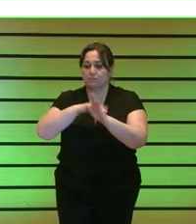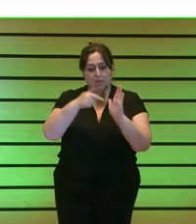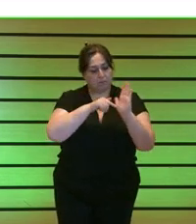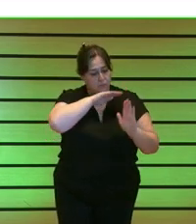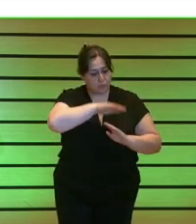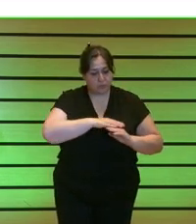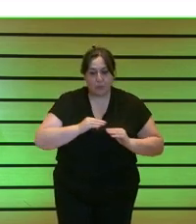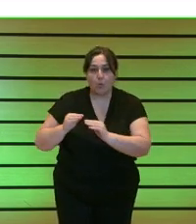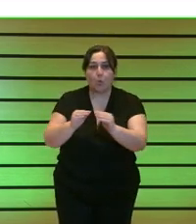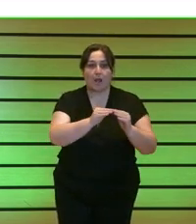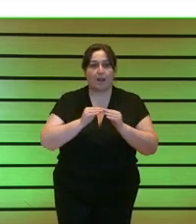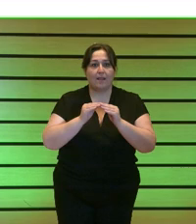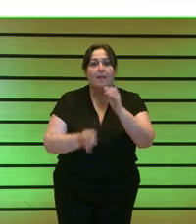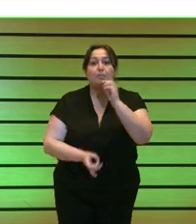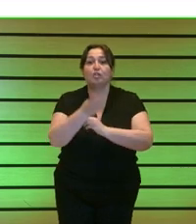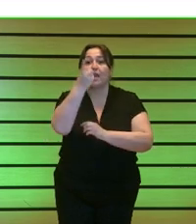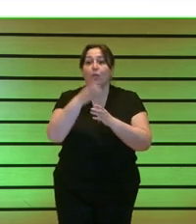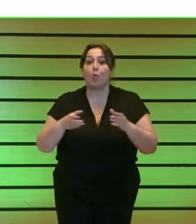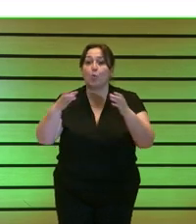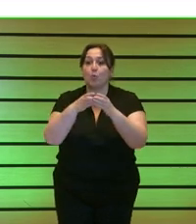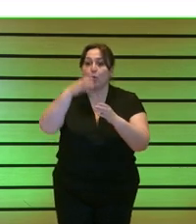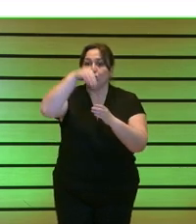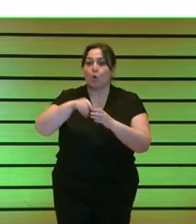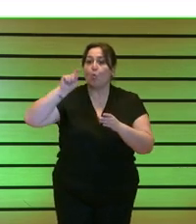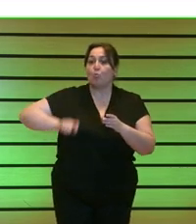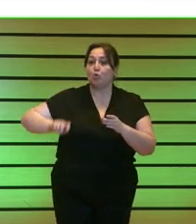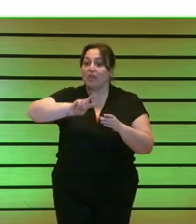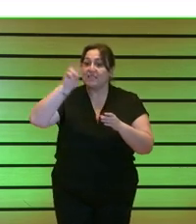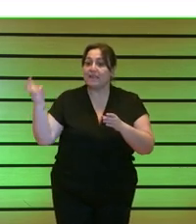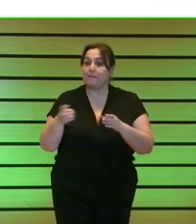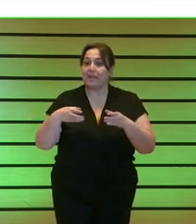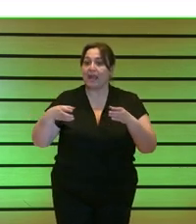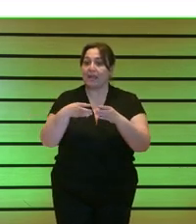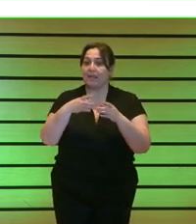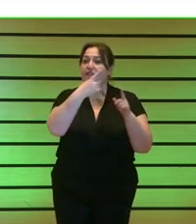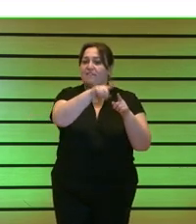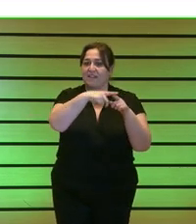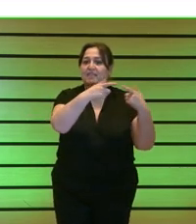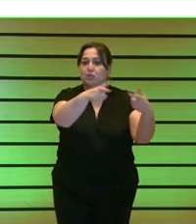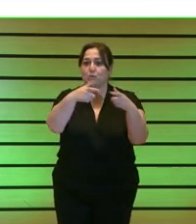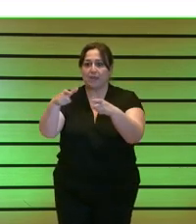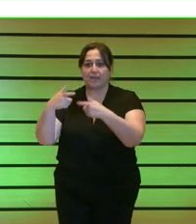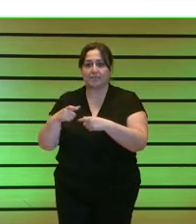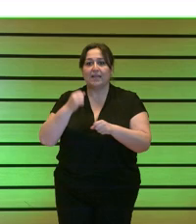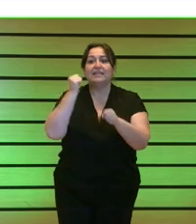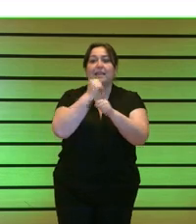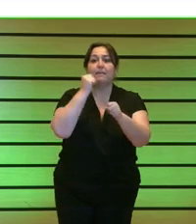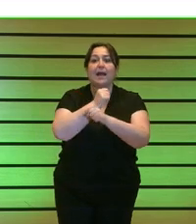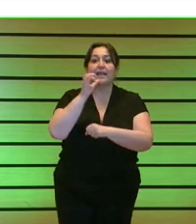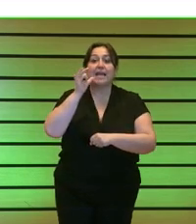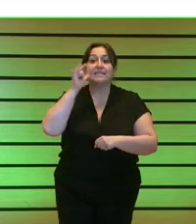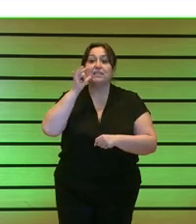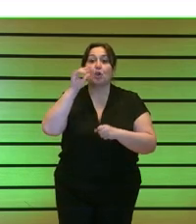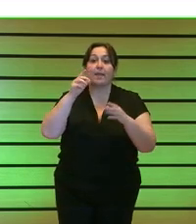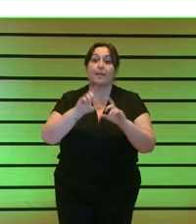Buenas prácticas hemos creado un grupo multidisciplinar y de distintas unidades de cuidados intensivos que trabajan en el síndrome possuzzi hemos creado un